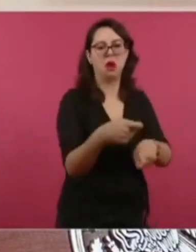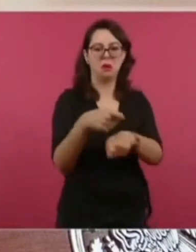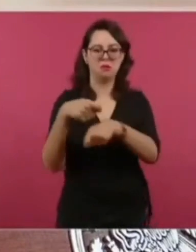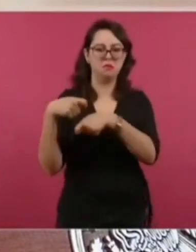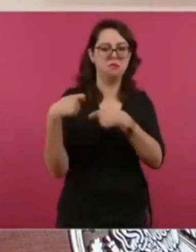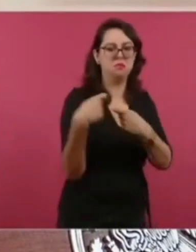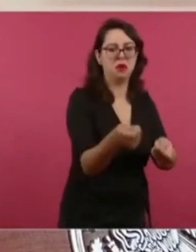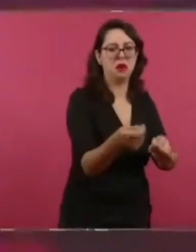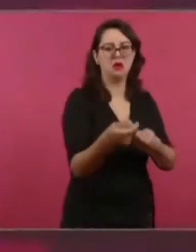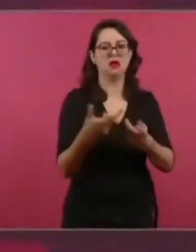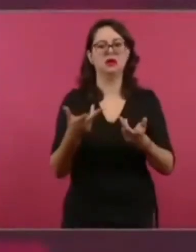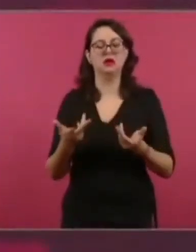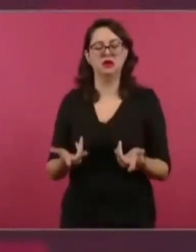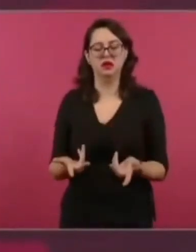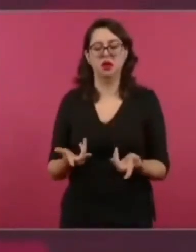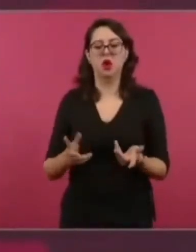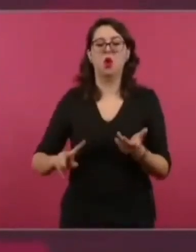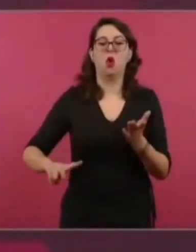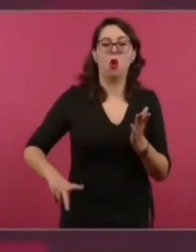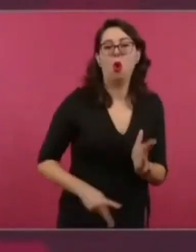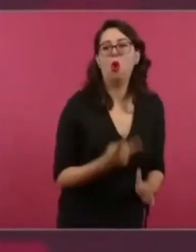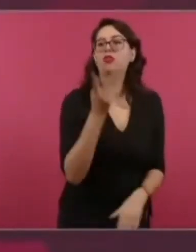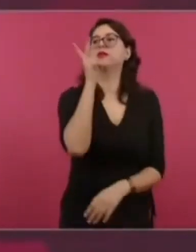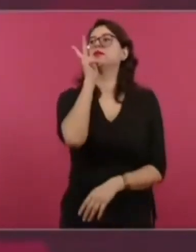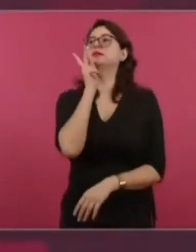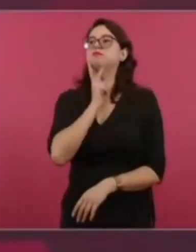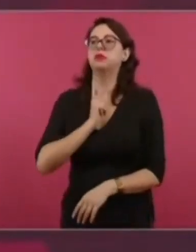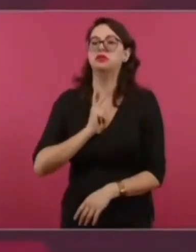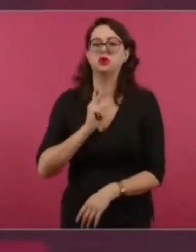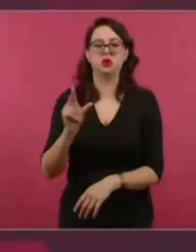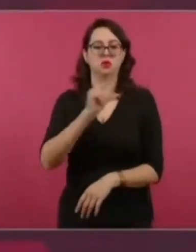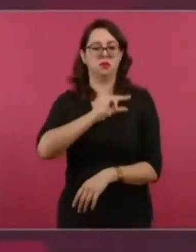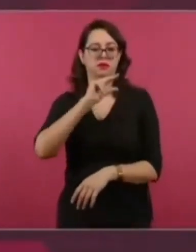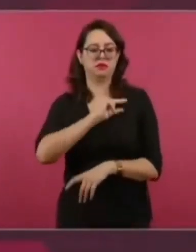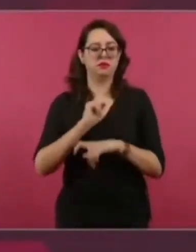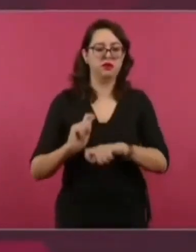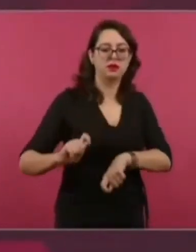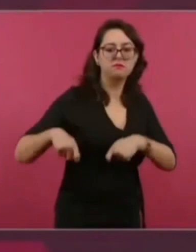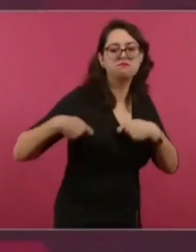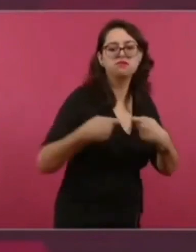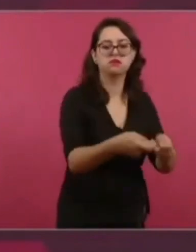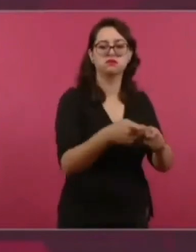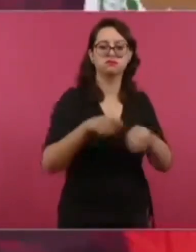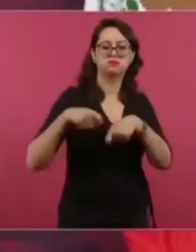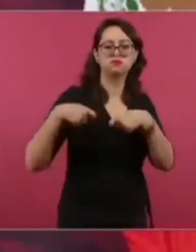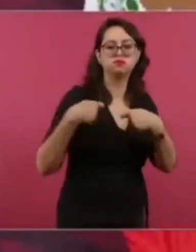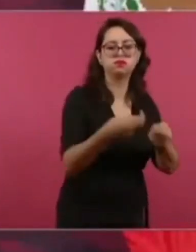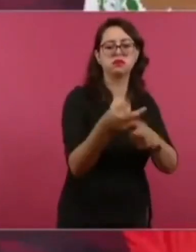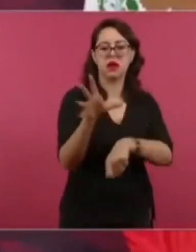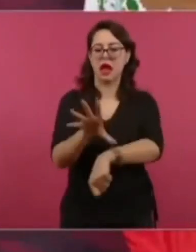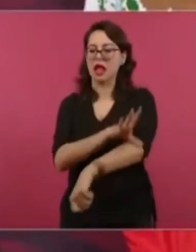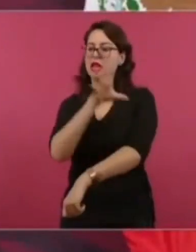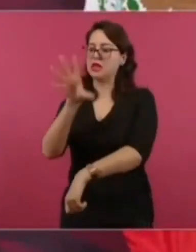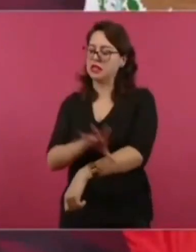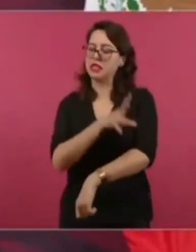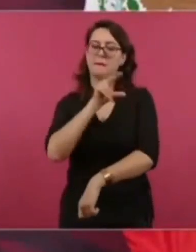avanzaron mucho en la privatización del petróleo, de la industria